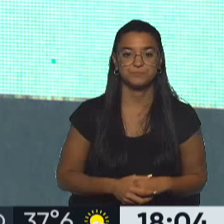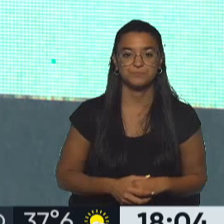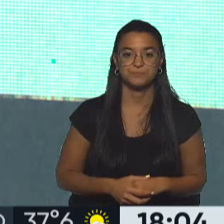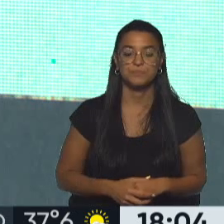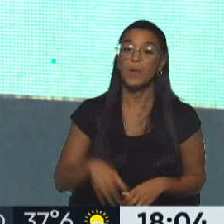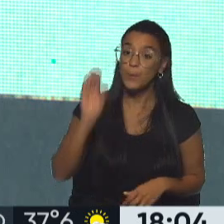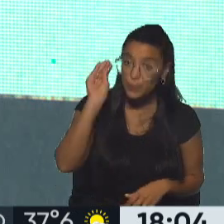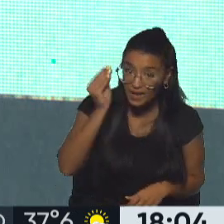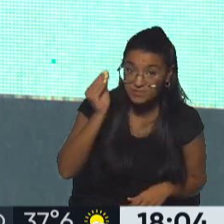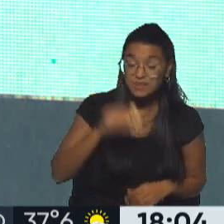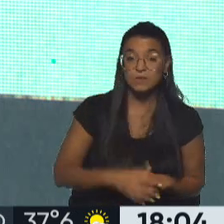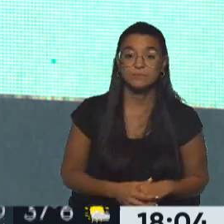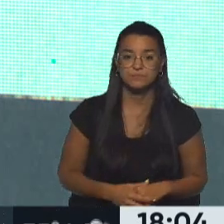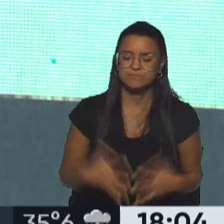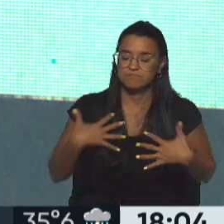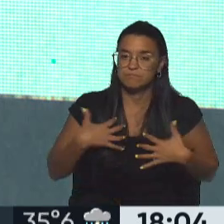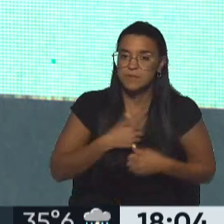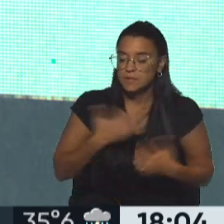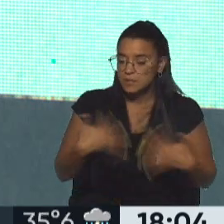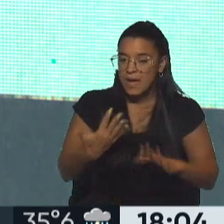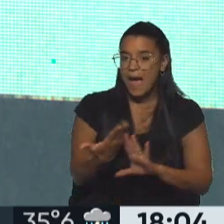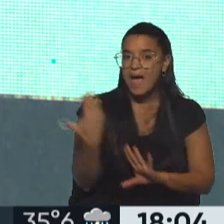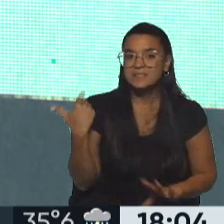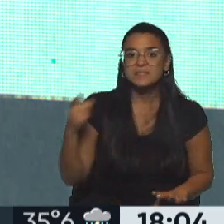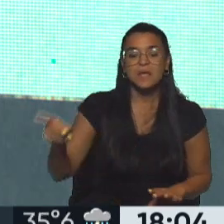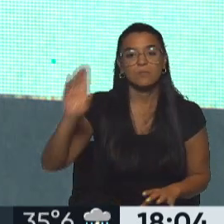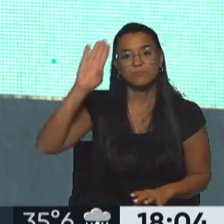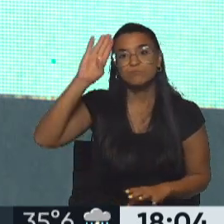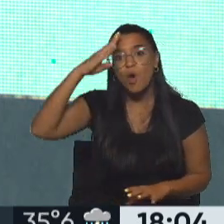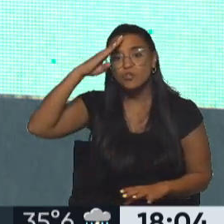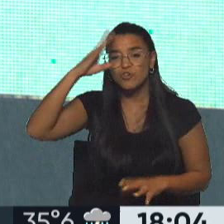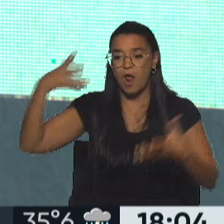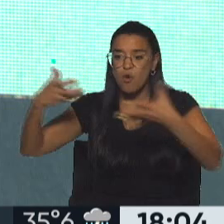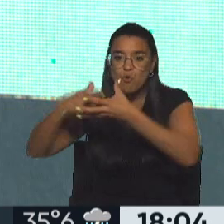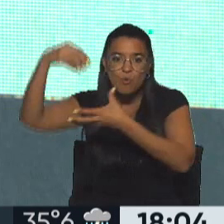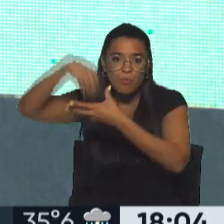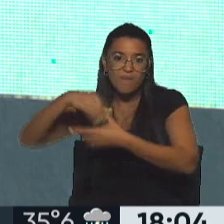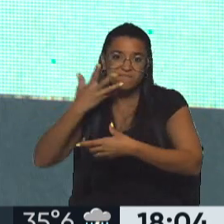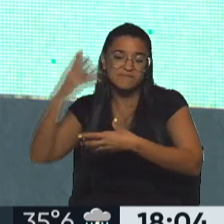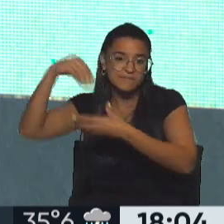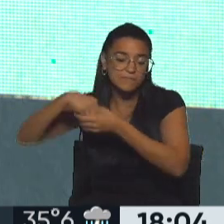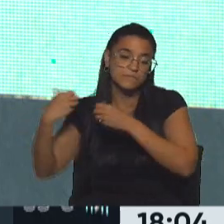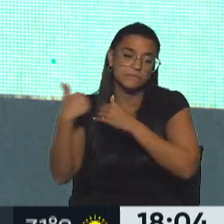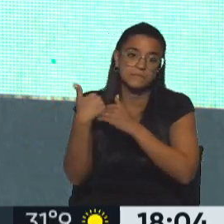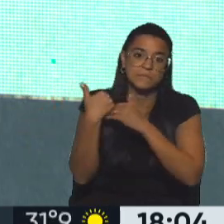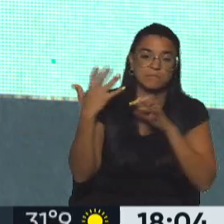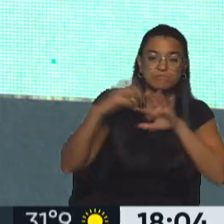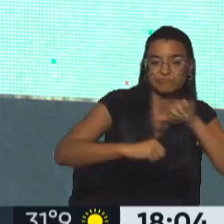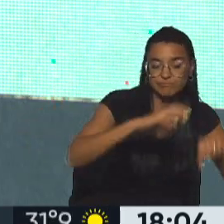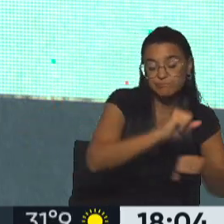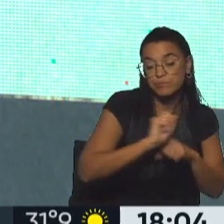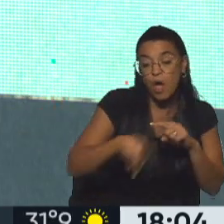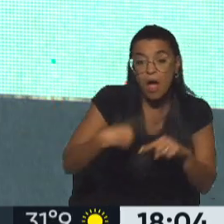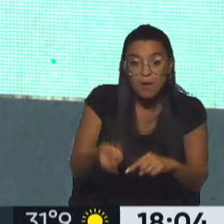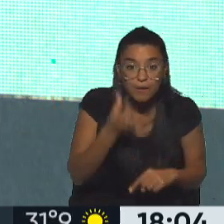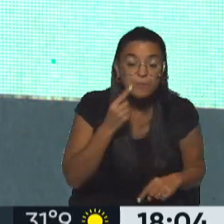Brasil se estremeció ayer con el asalto de bolsonaristas hay un día después Claro que hay un día después presentábamos cuenta